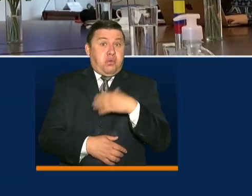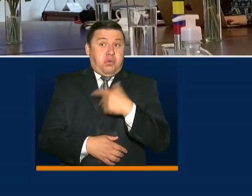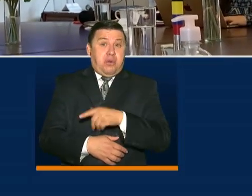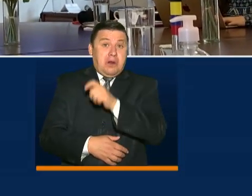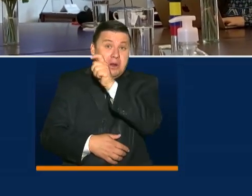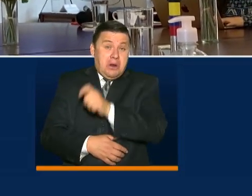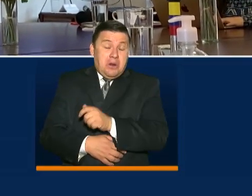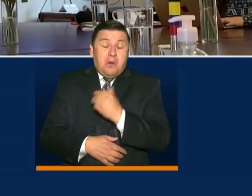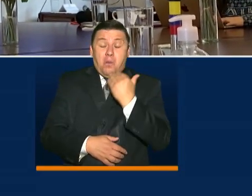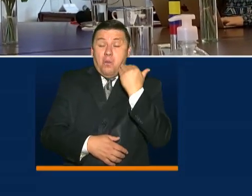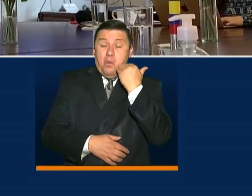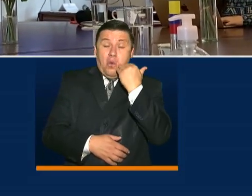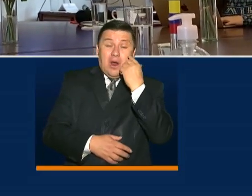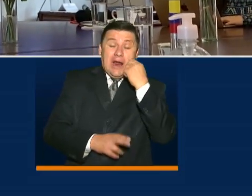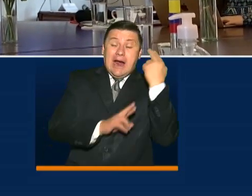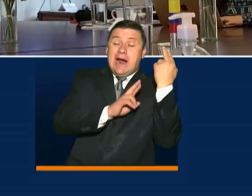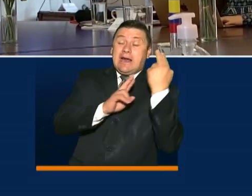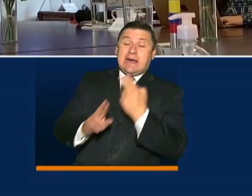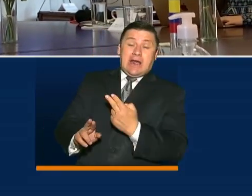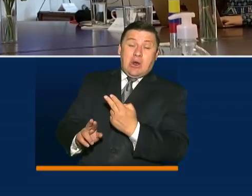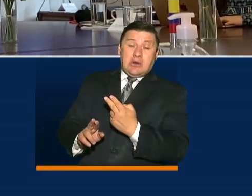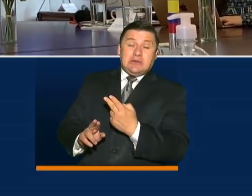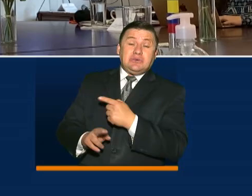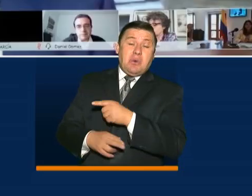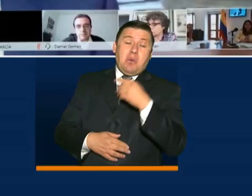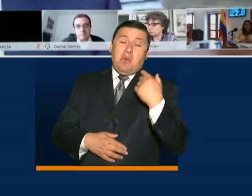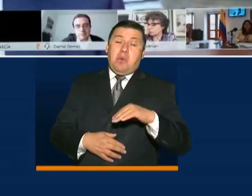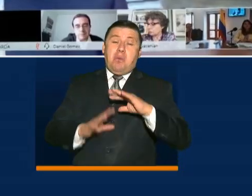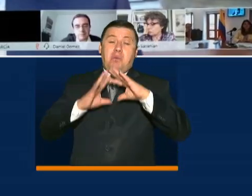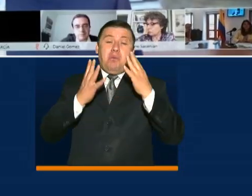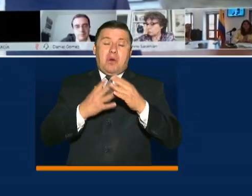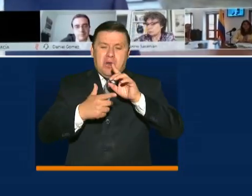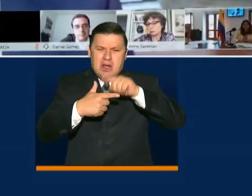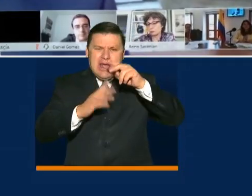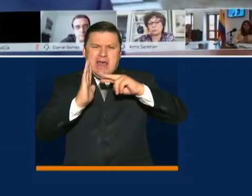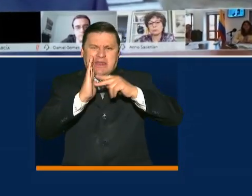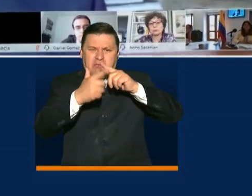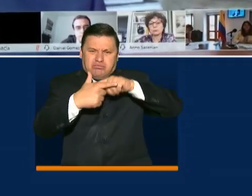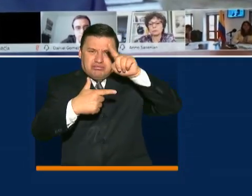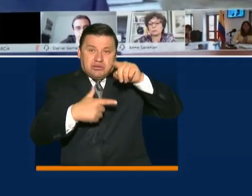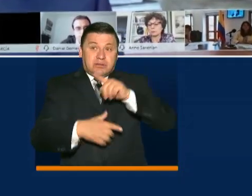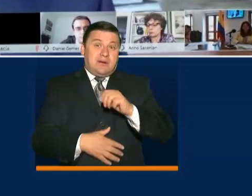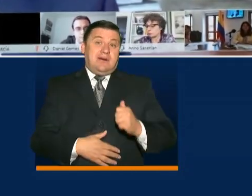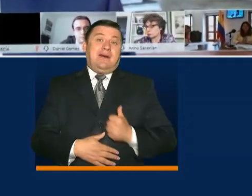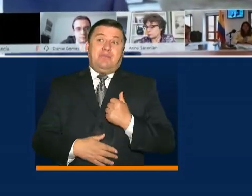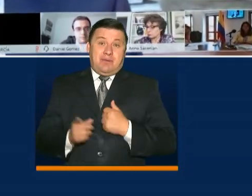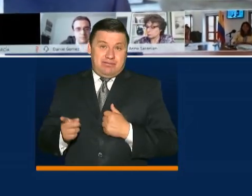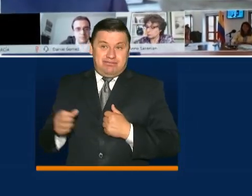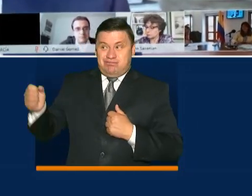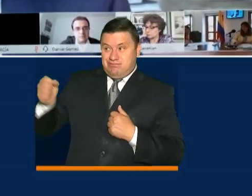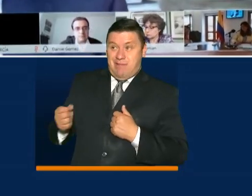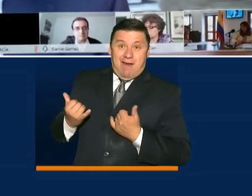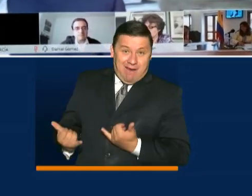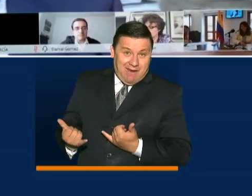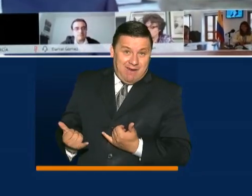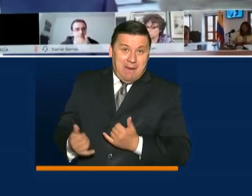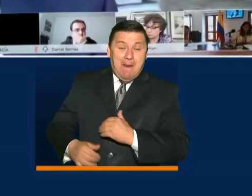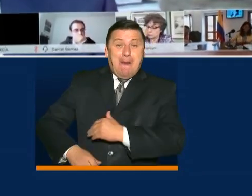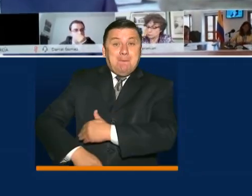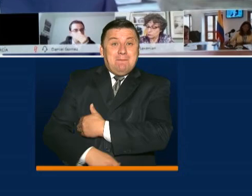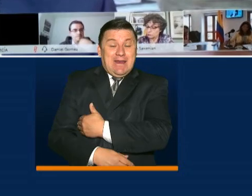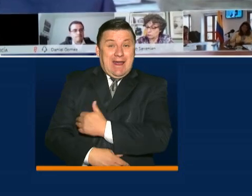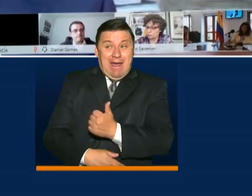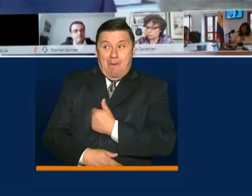las mujeres más reconocidas en Silicon Valley, en todo el tema de la tecnología, aprovechando que está acá también nuestra